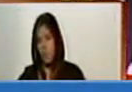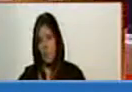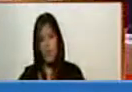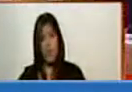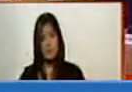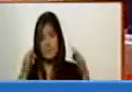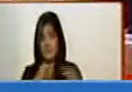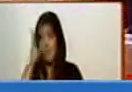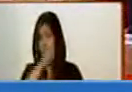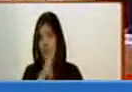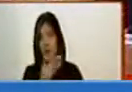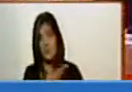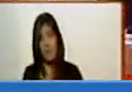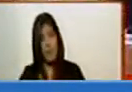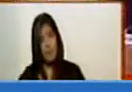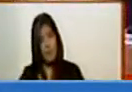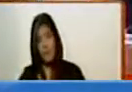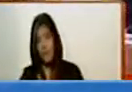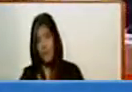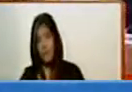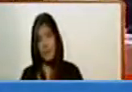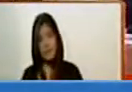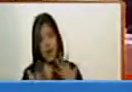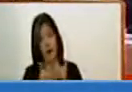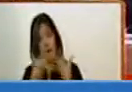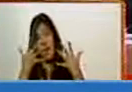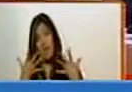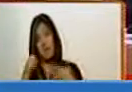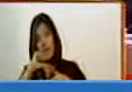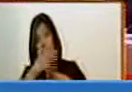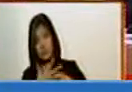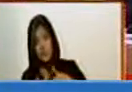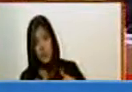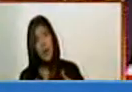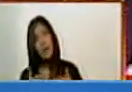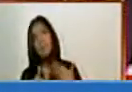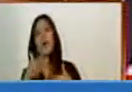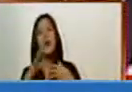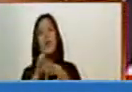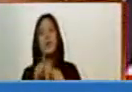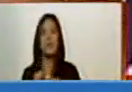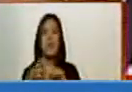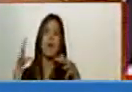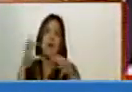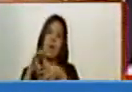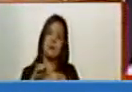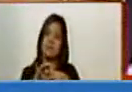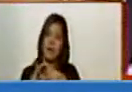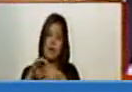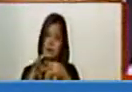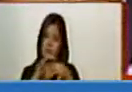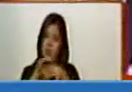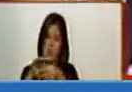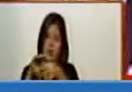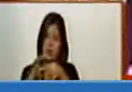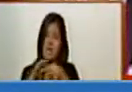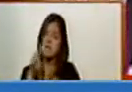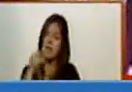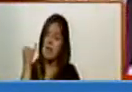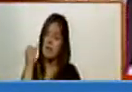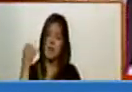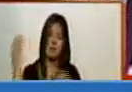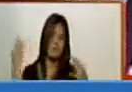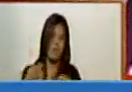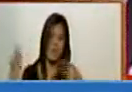desde el Brasil. Brasil, el gigante, pues, de Sudamérica, para mantener la cohesión de nuestro bloque, para mantener la iniciativa